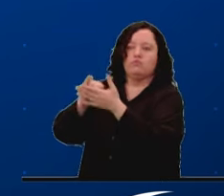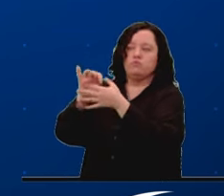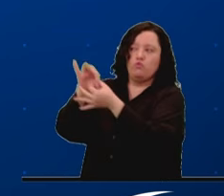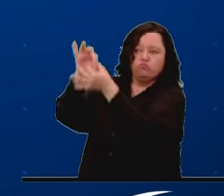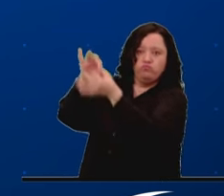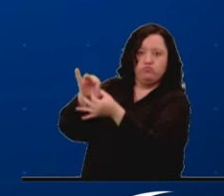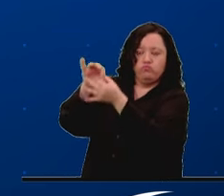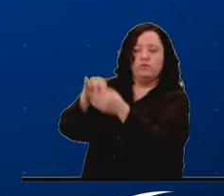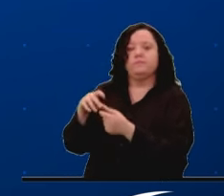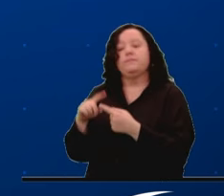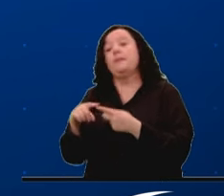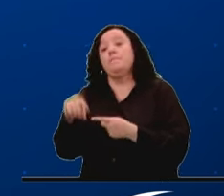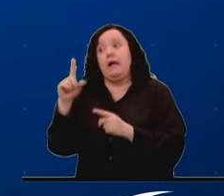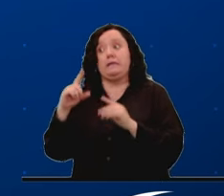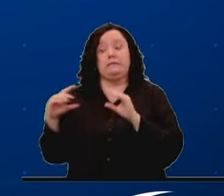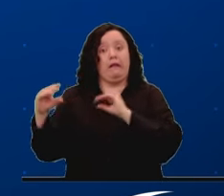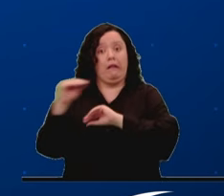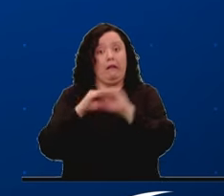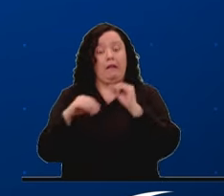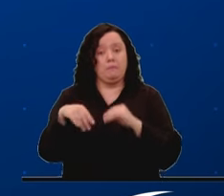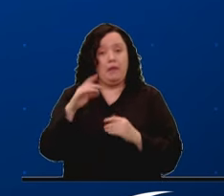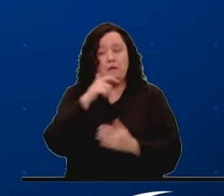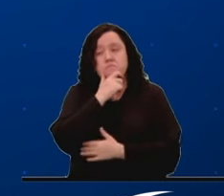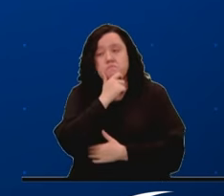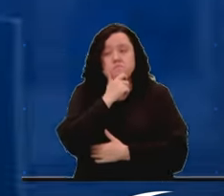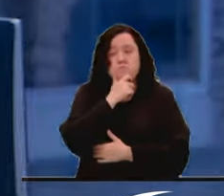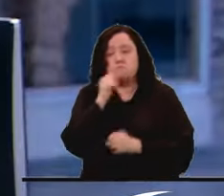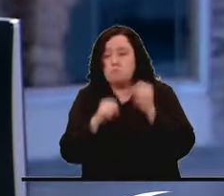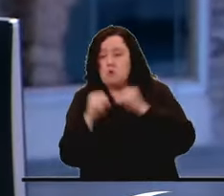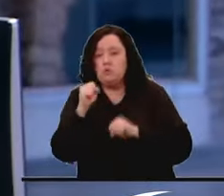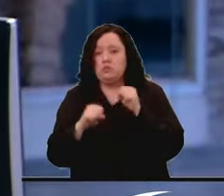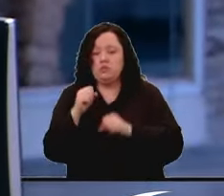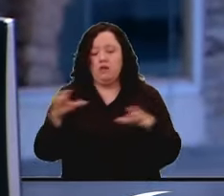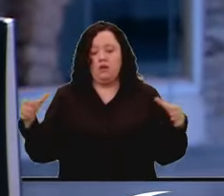y el más sonado en este momento para ser el nuevo comandante